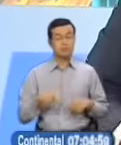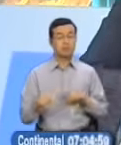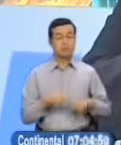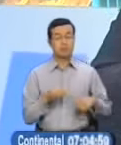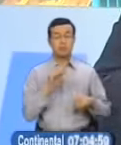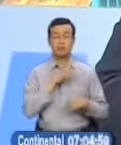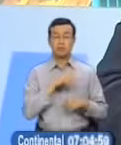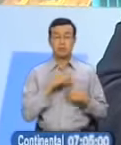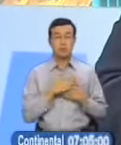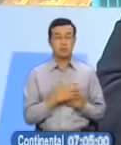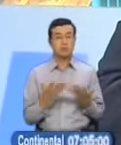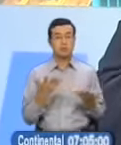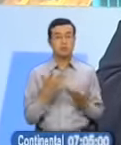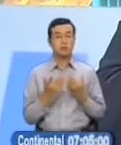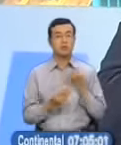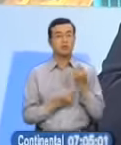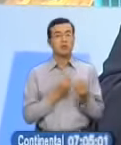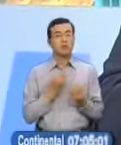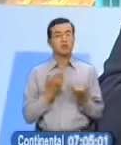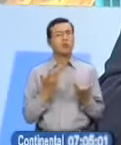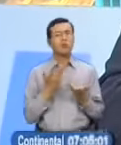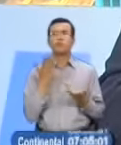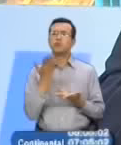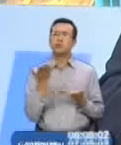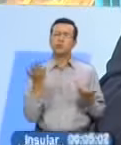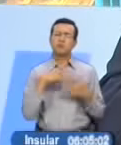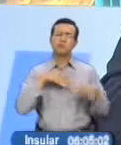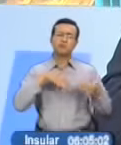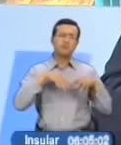evento. ¿Qué se ha hecho para acercar